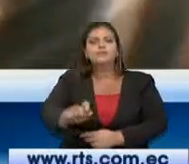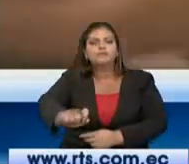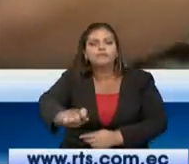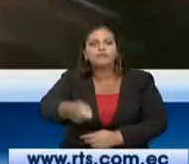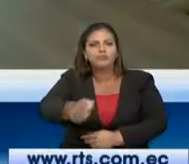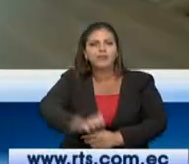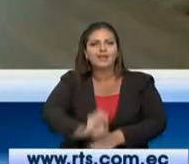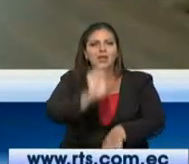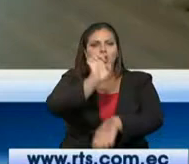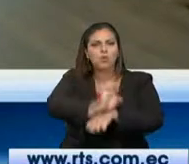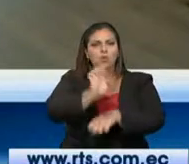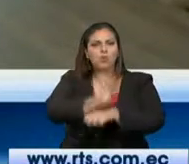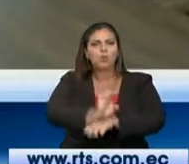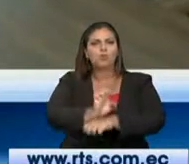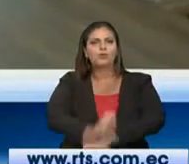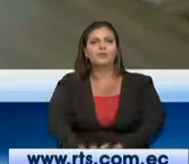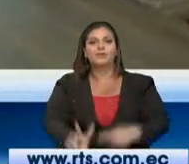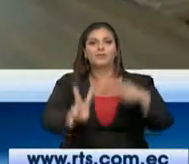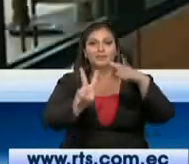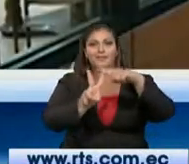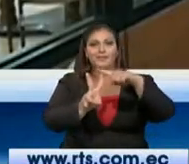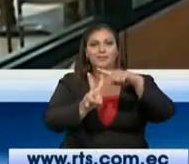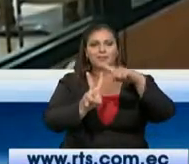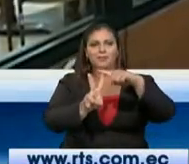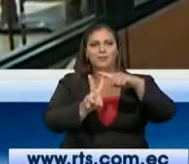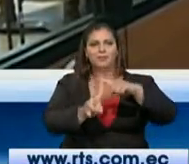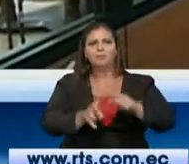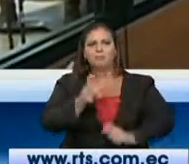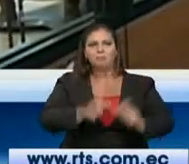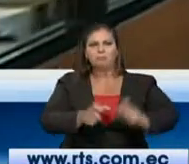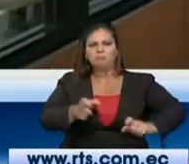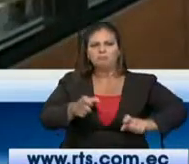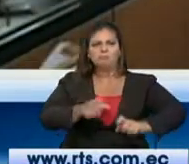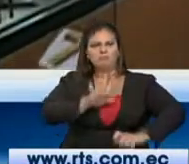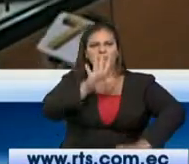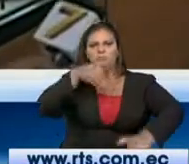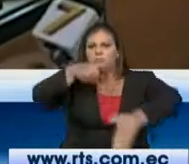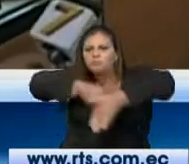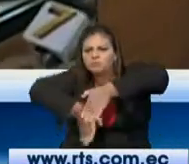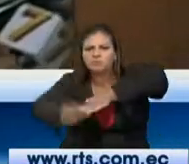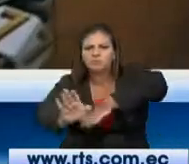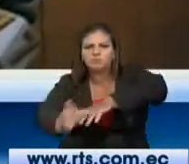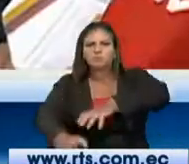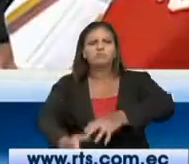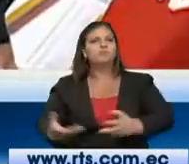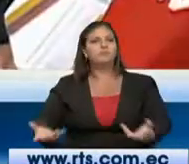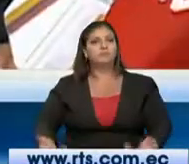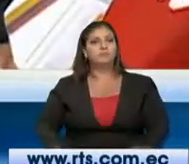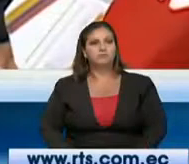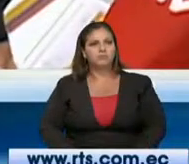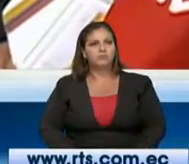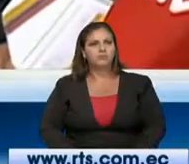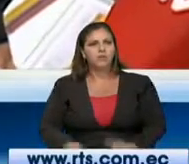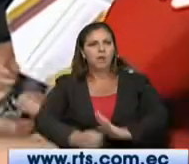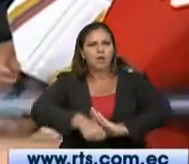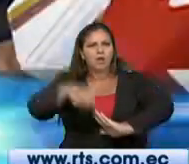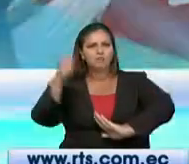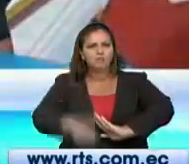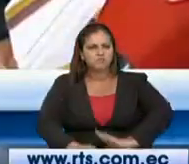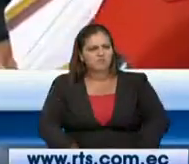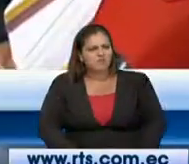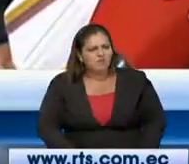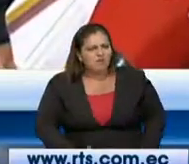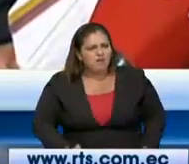revuelta policial, los abogados de los sentenciados reaccionaron indignados ante esta decisión. Y lo que ha pasado aquí